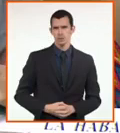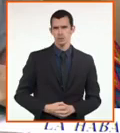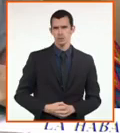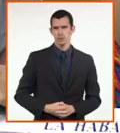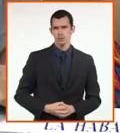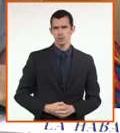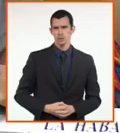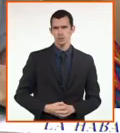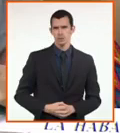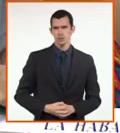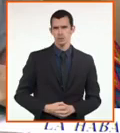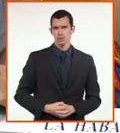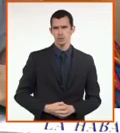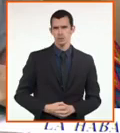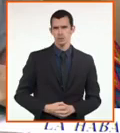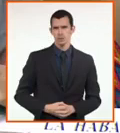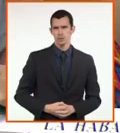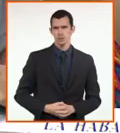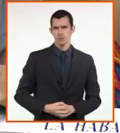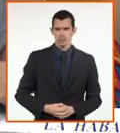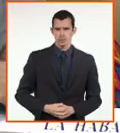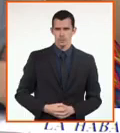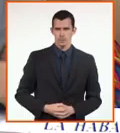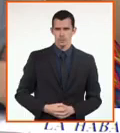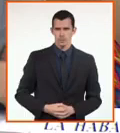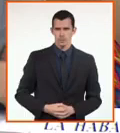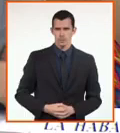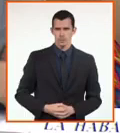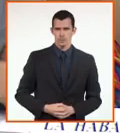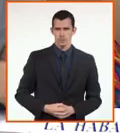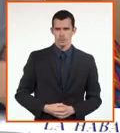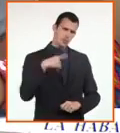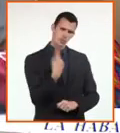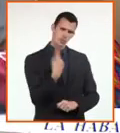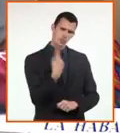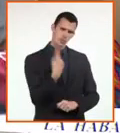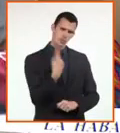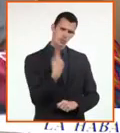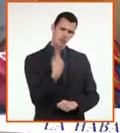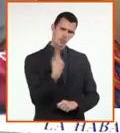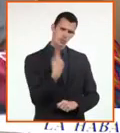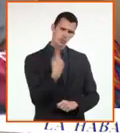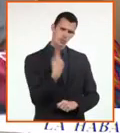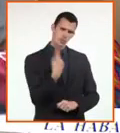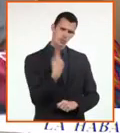Y decimos que siempre estaremos aquí para ustedes.